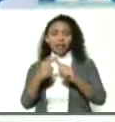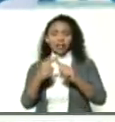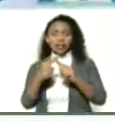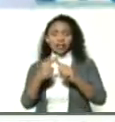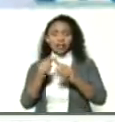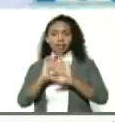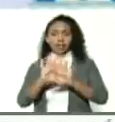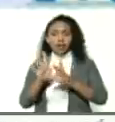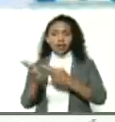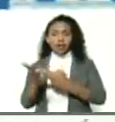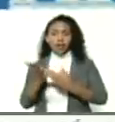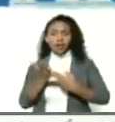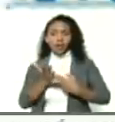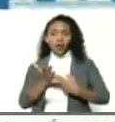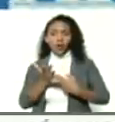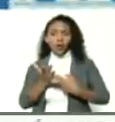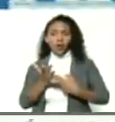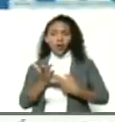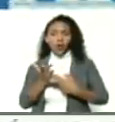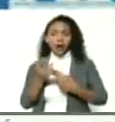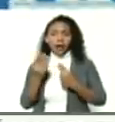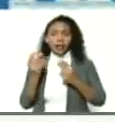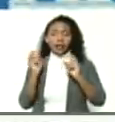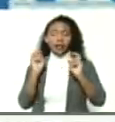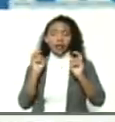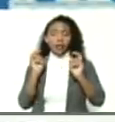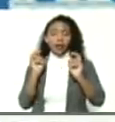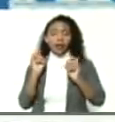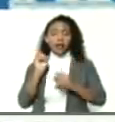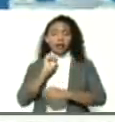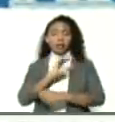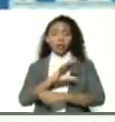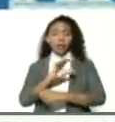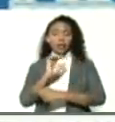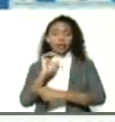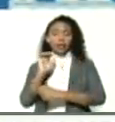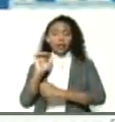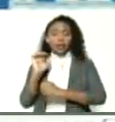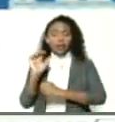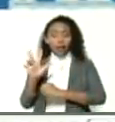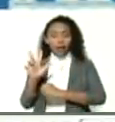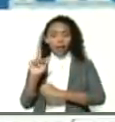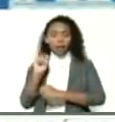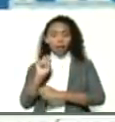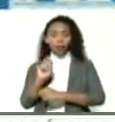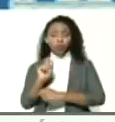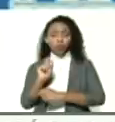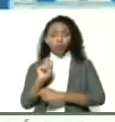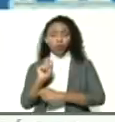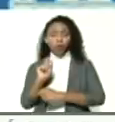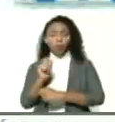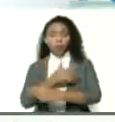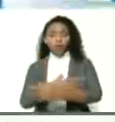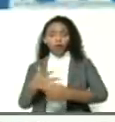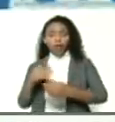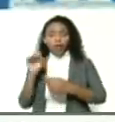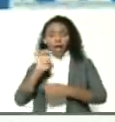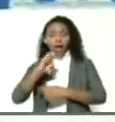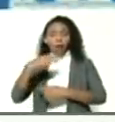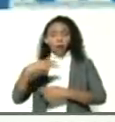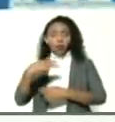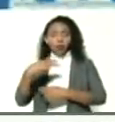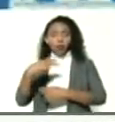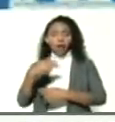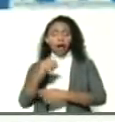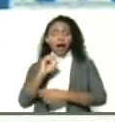recibió el equivalente a 53.8 millones de euros, el equivalente a 64